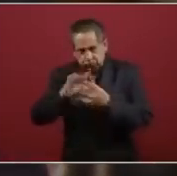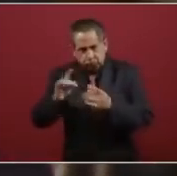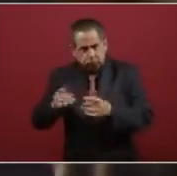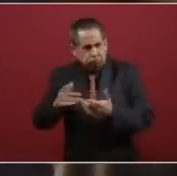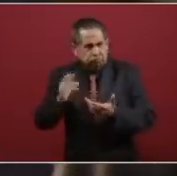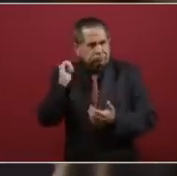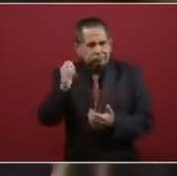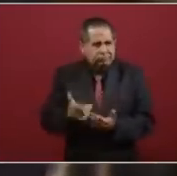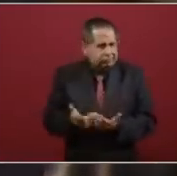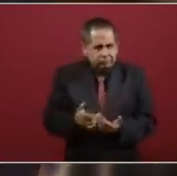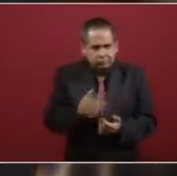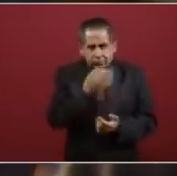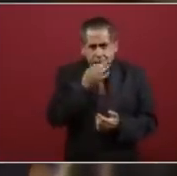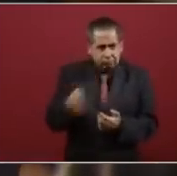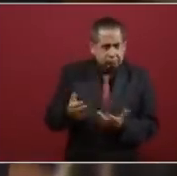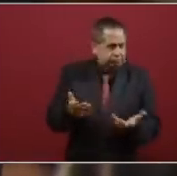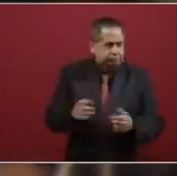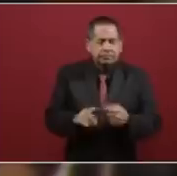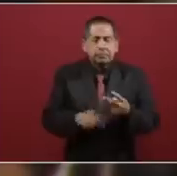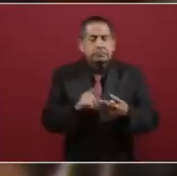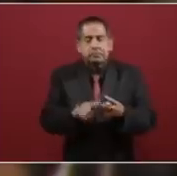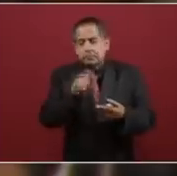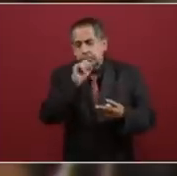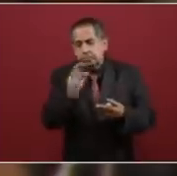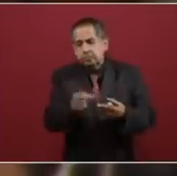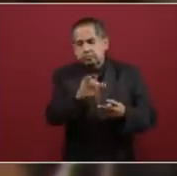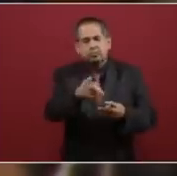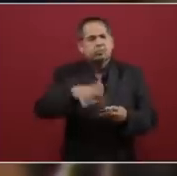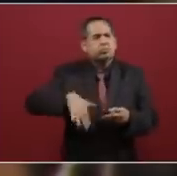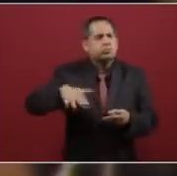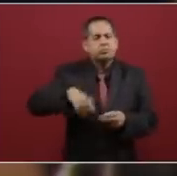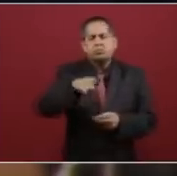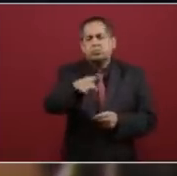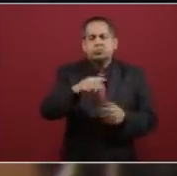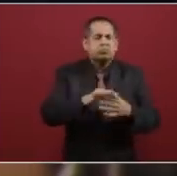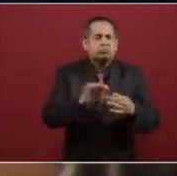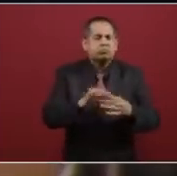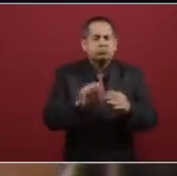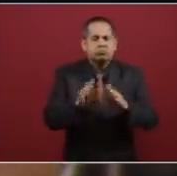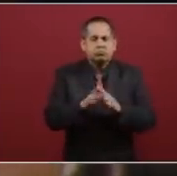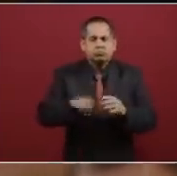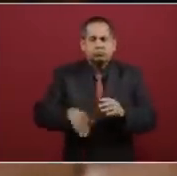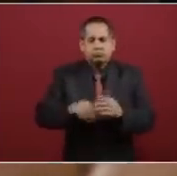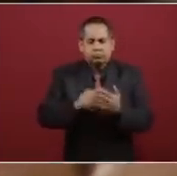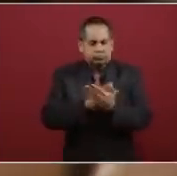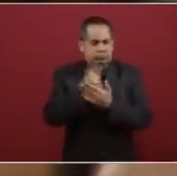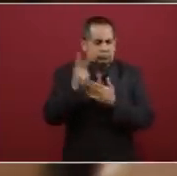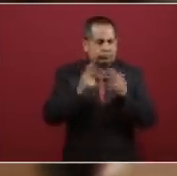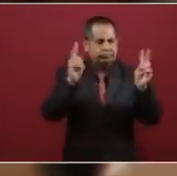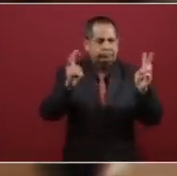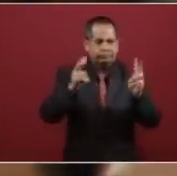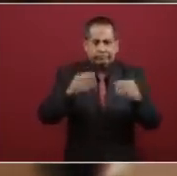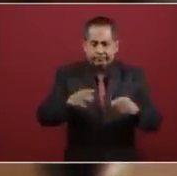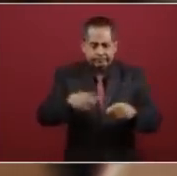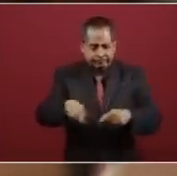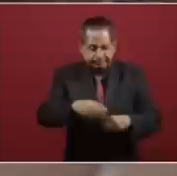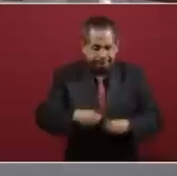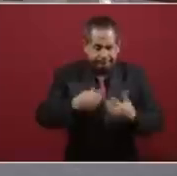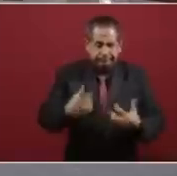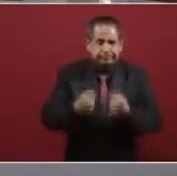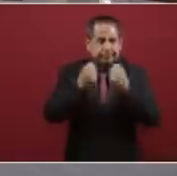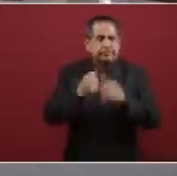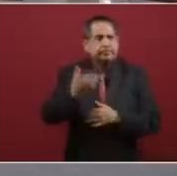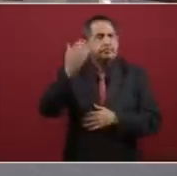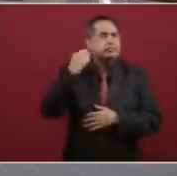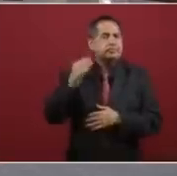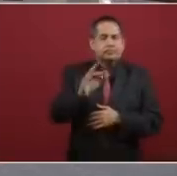eso. También para preguntarle, usted estaba mencionando ahorita su programa de Sembrando Vidas. Felipe Calderón es uno de